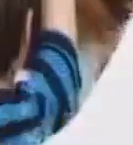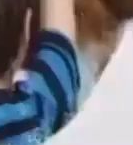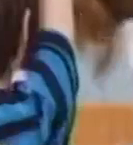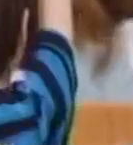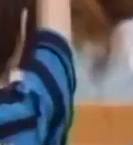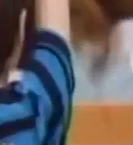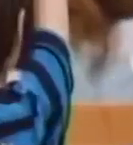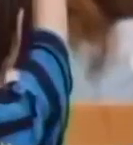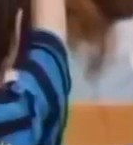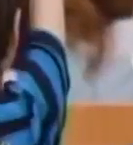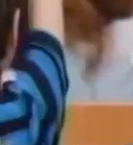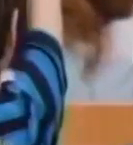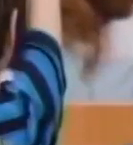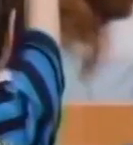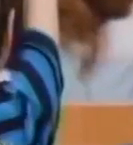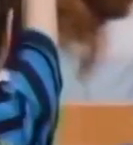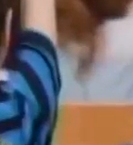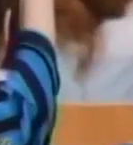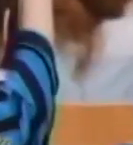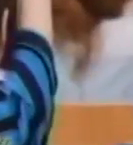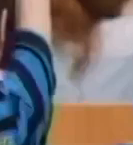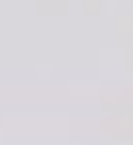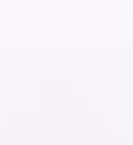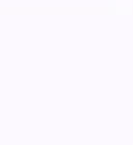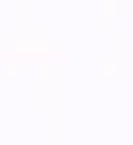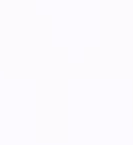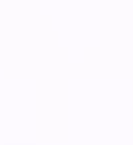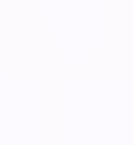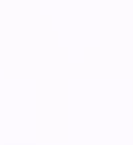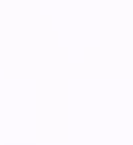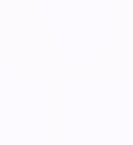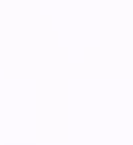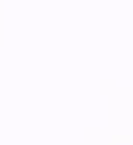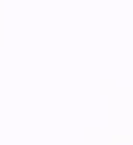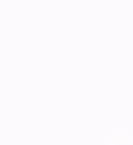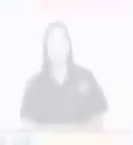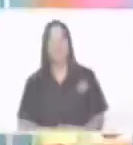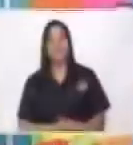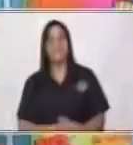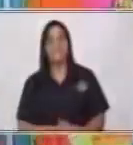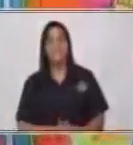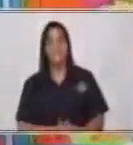A continuación, Matemática, tercero primaria.